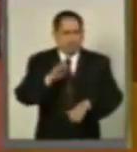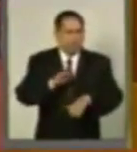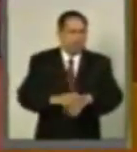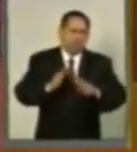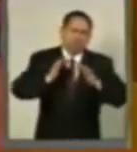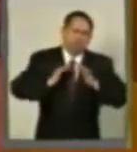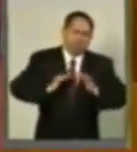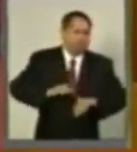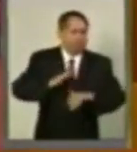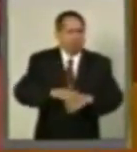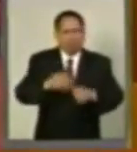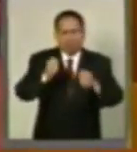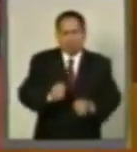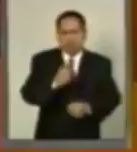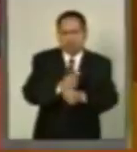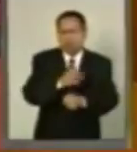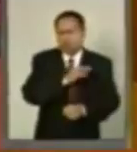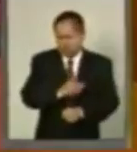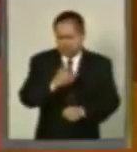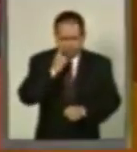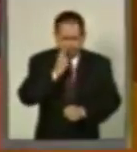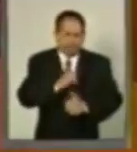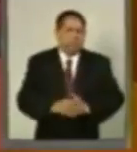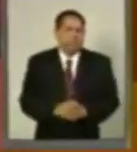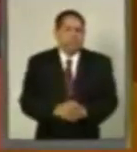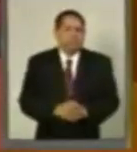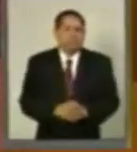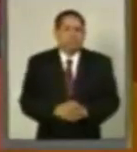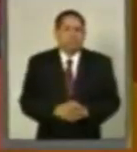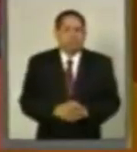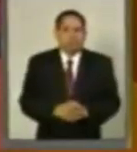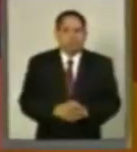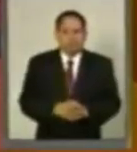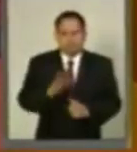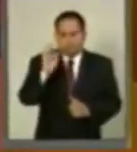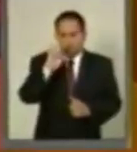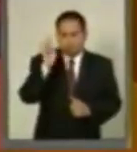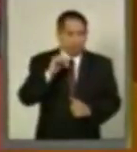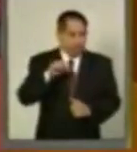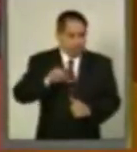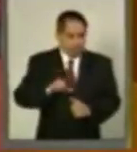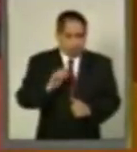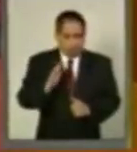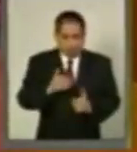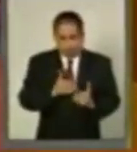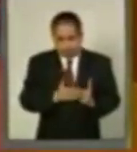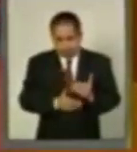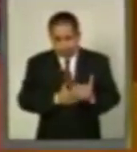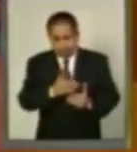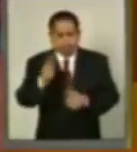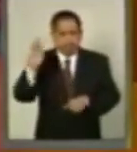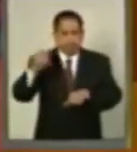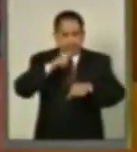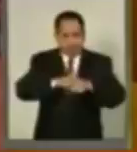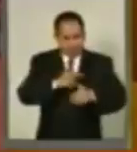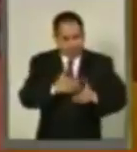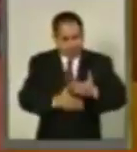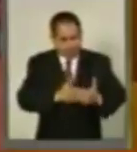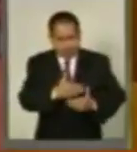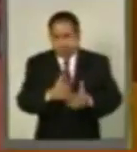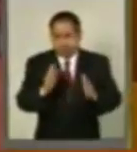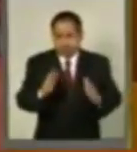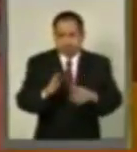la seguridad. Miren, si hoy hemos avanzado en la coordinación a nivel federal, si